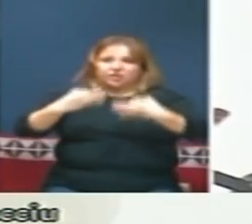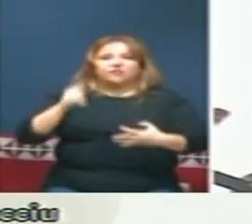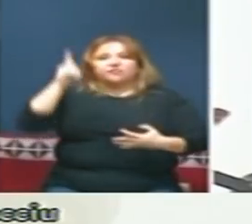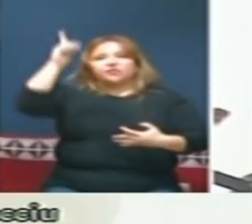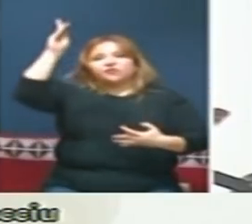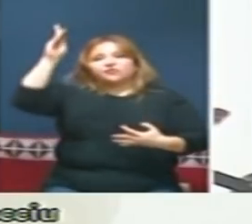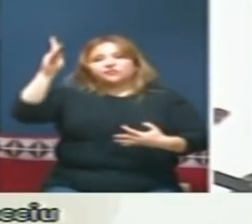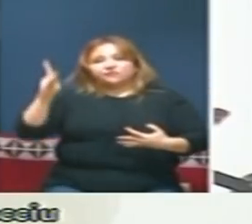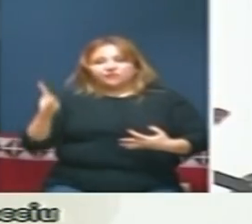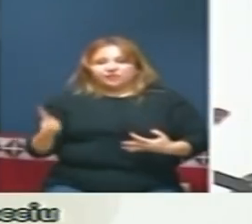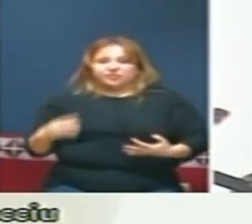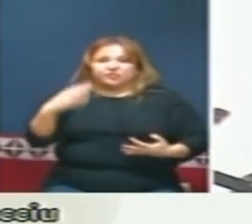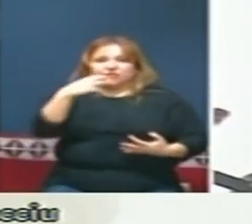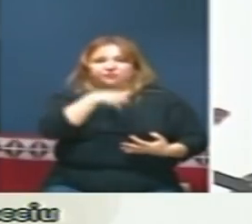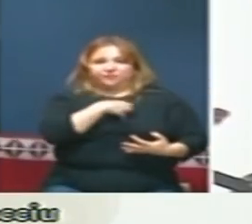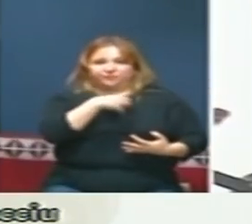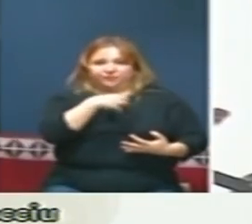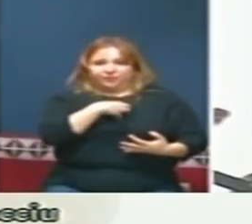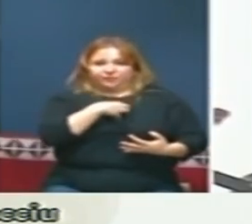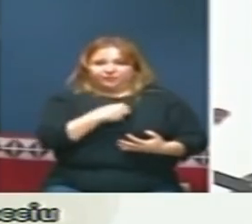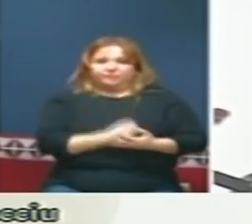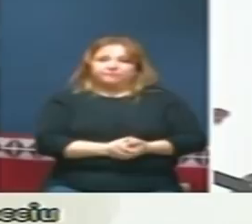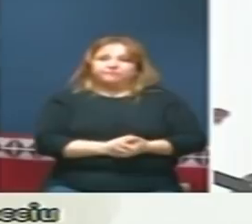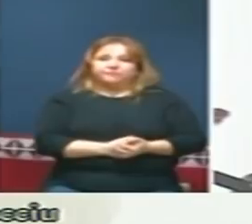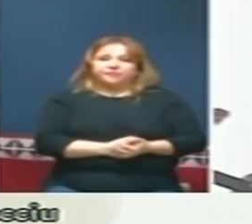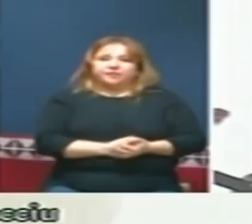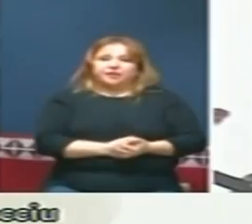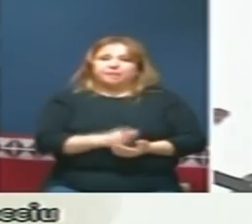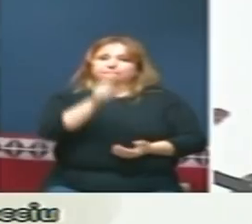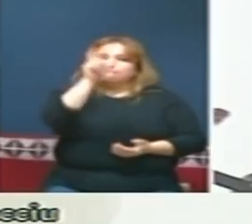dispuestos a abrazar la cruz.